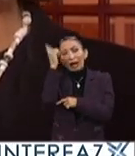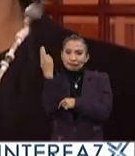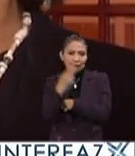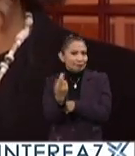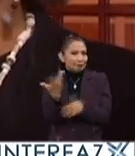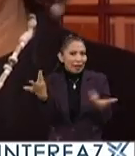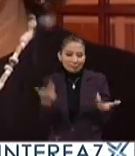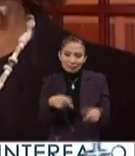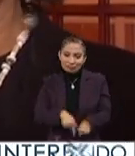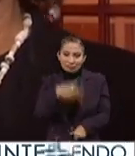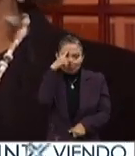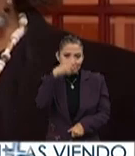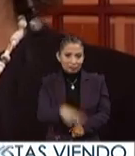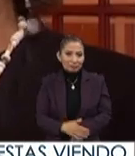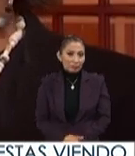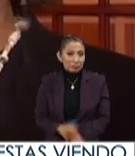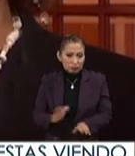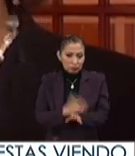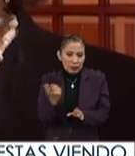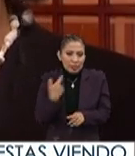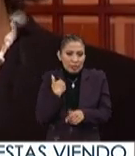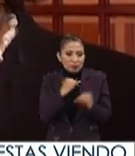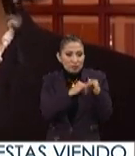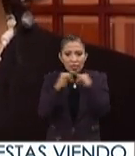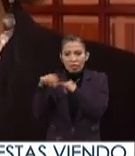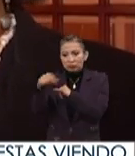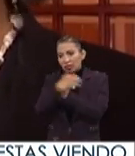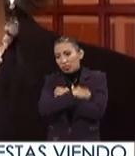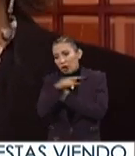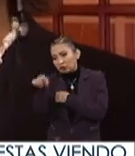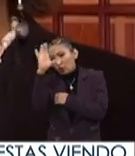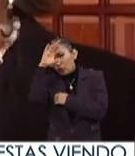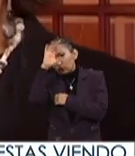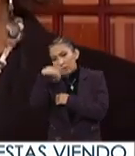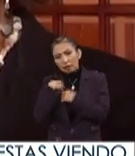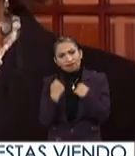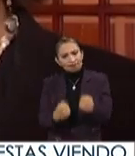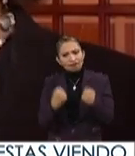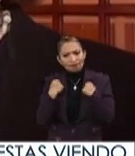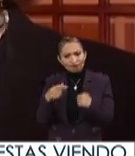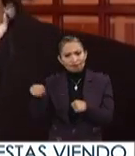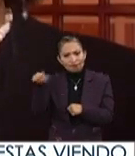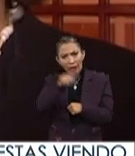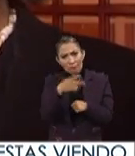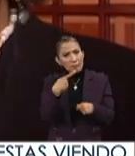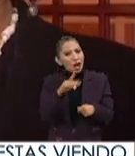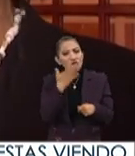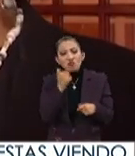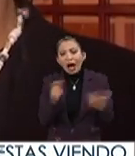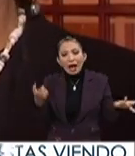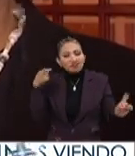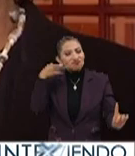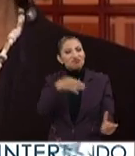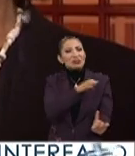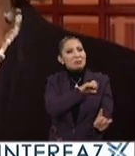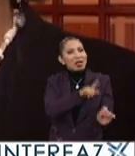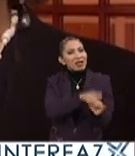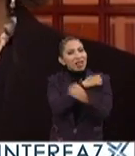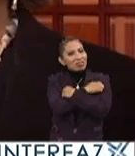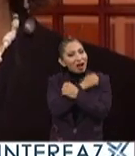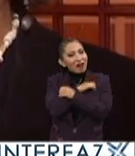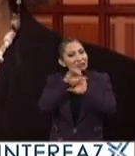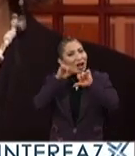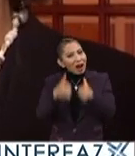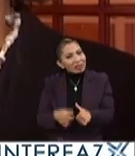que tenemos que hacer en México, porque tenemos instituciones educativas y culturales fuertes, pero no tenemos especialización en